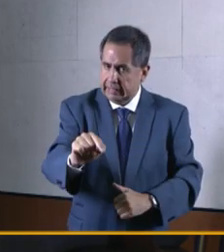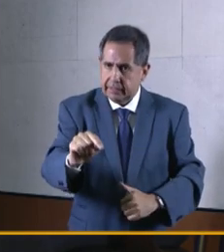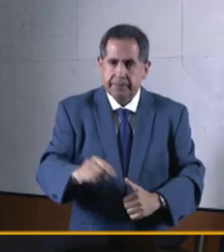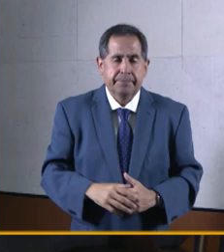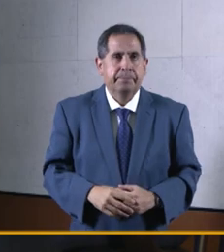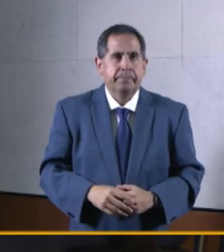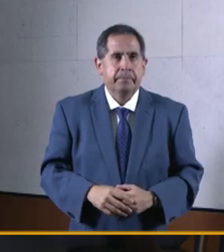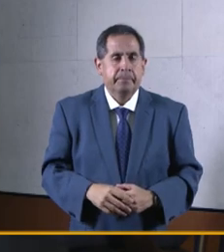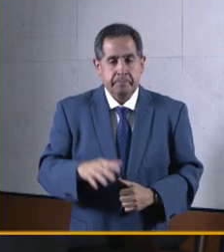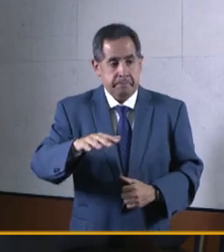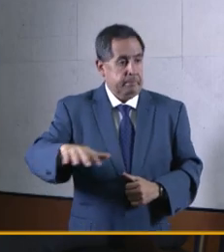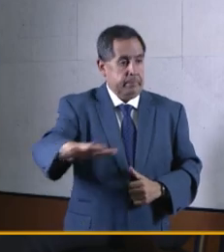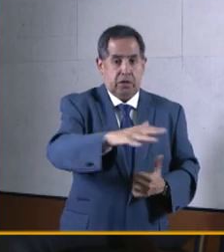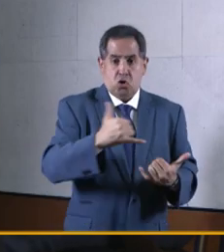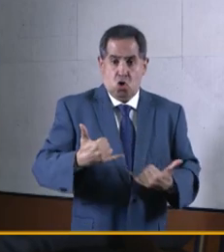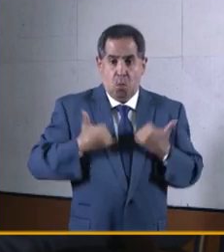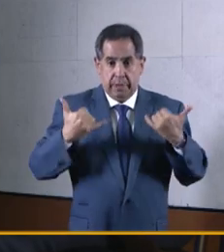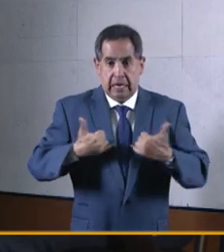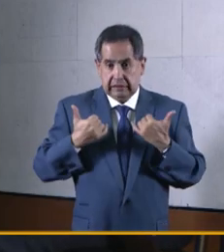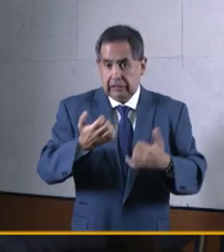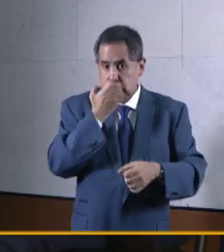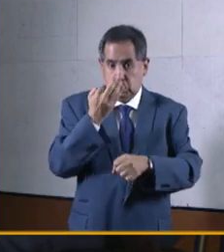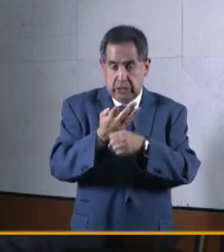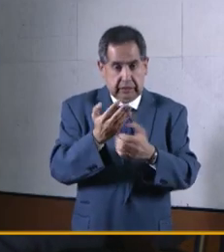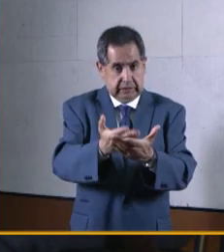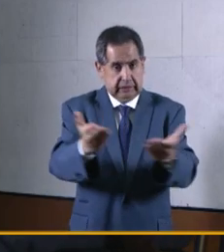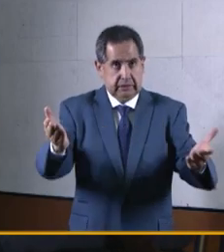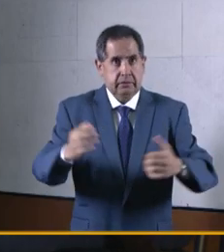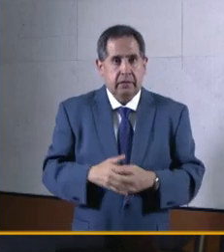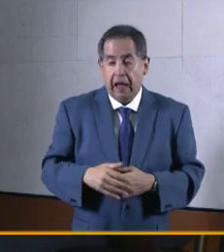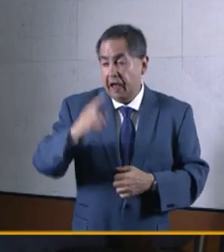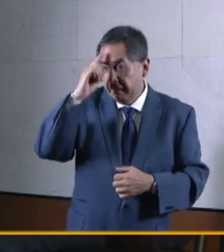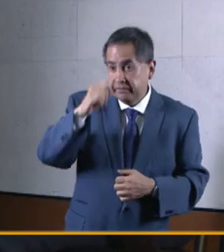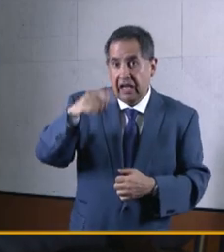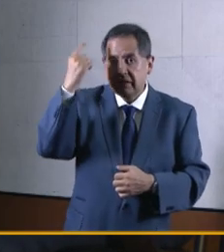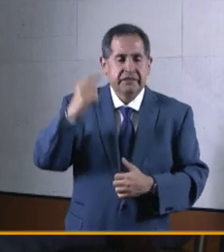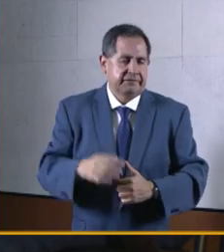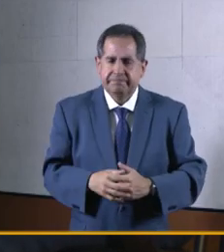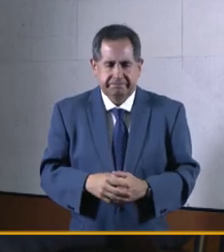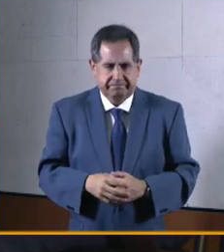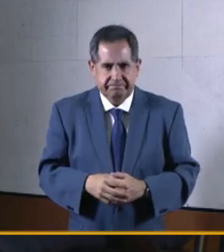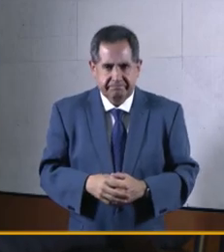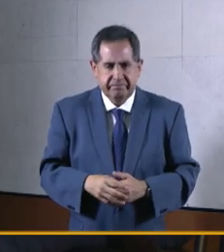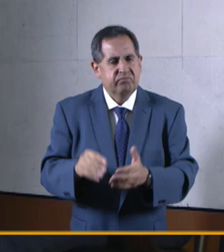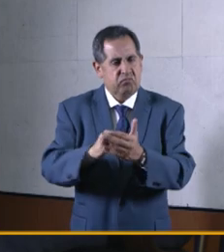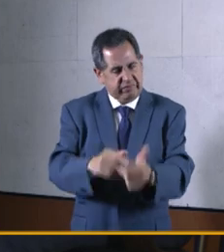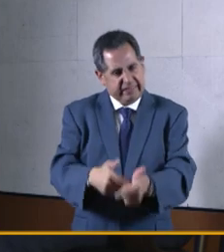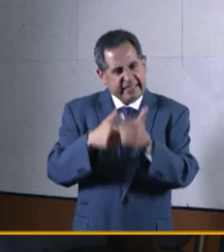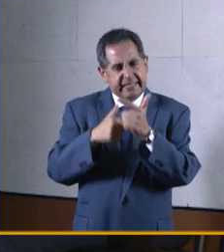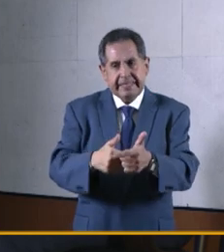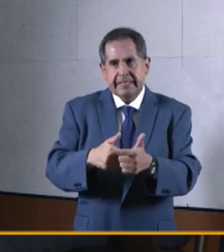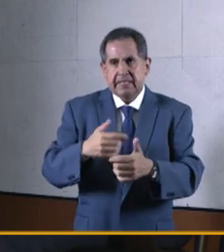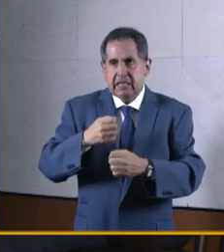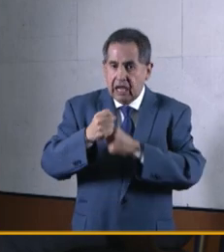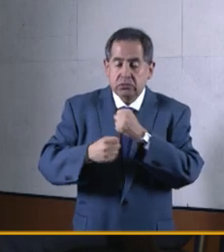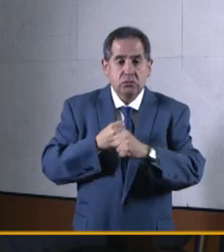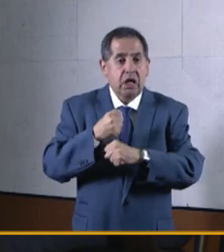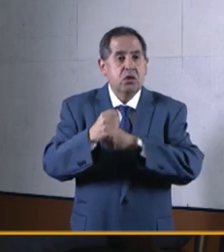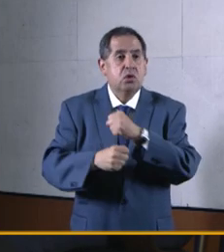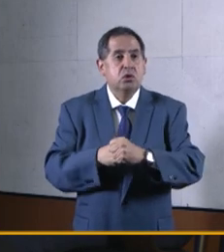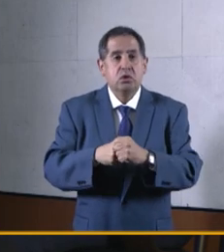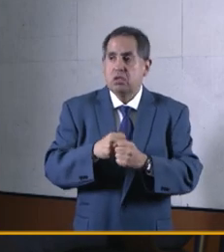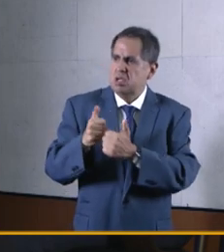jóvenes estudiantes no ha sido fácil conservar y fortalecer la autonomía